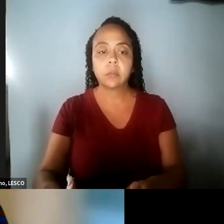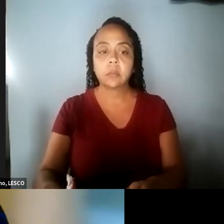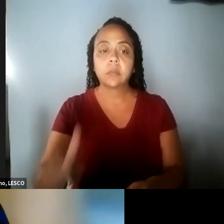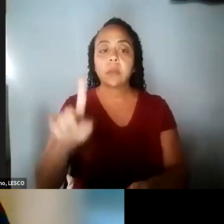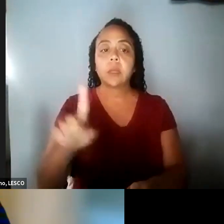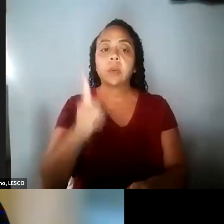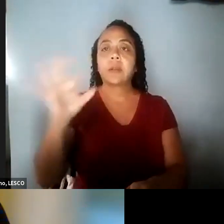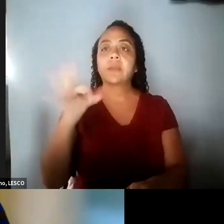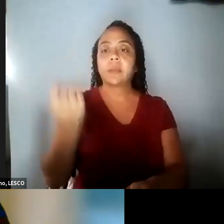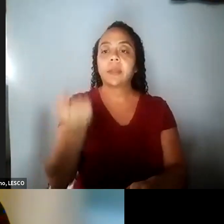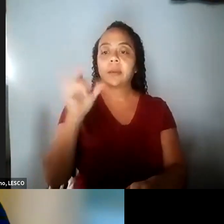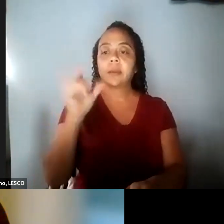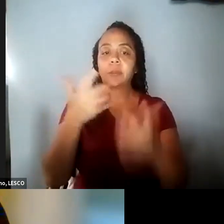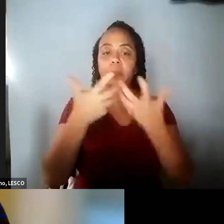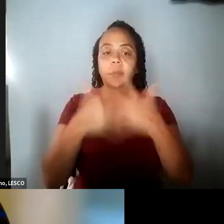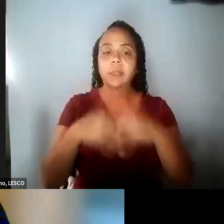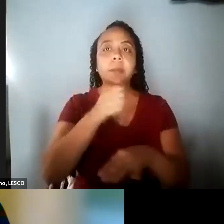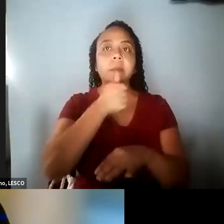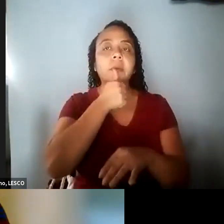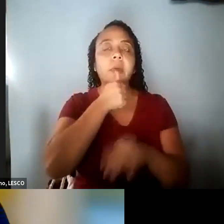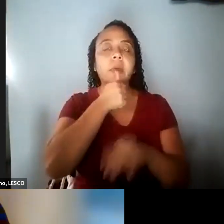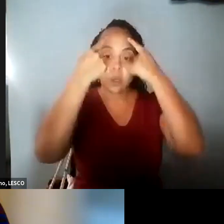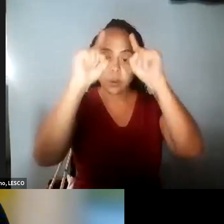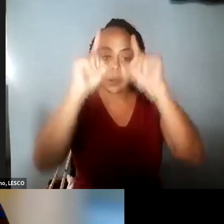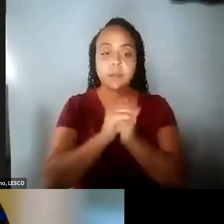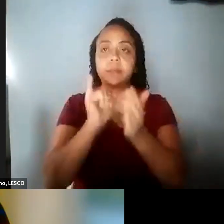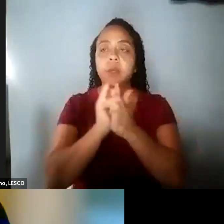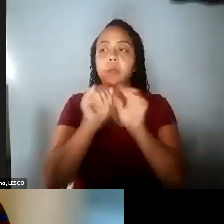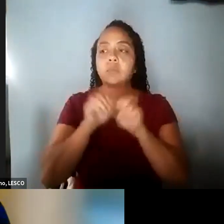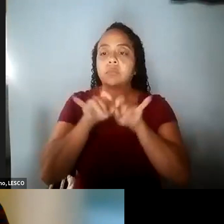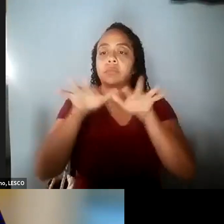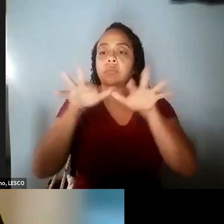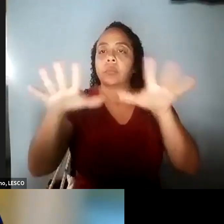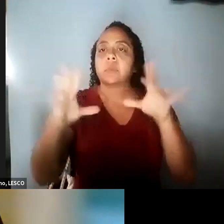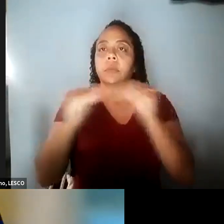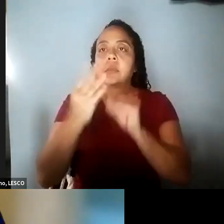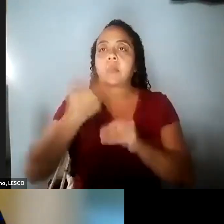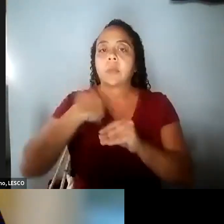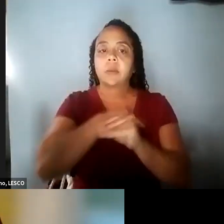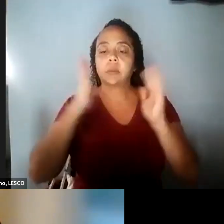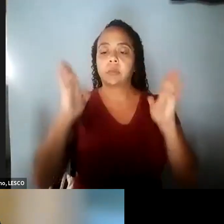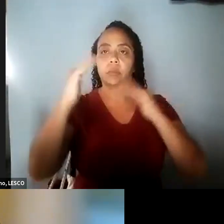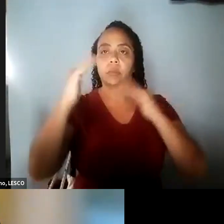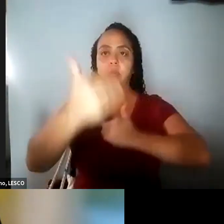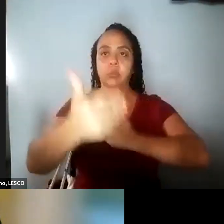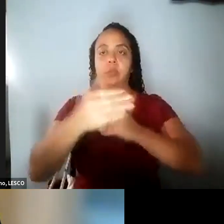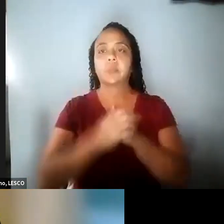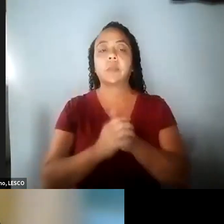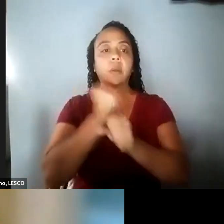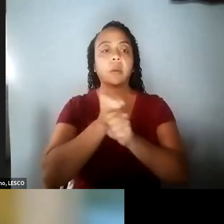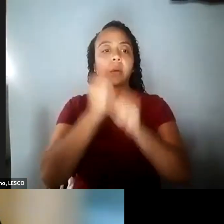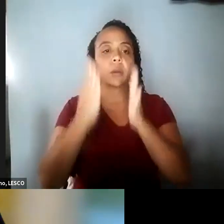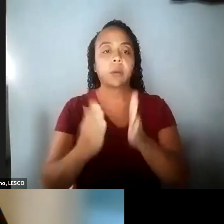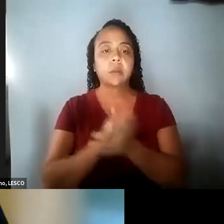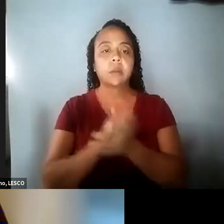empresa privada lograr que esto permite más allá de nuestras cuatro paredes sino que los colaboradores puedan llevárselo a